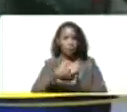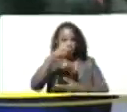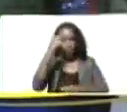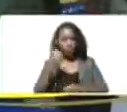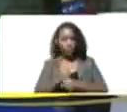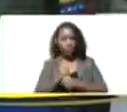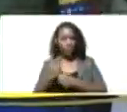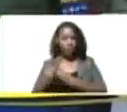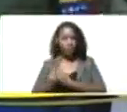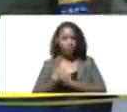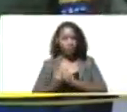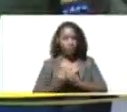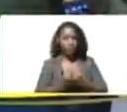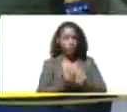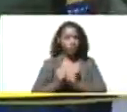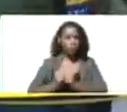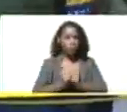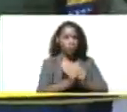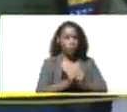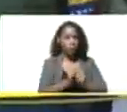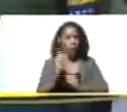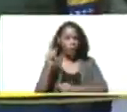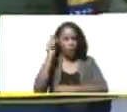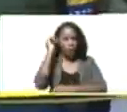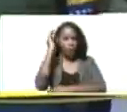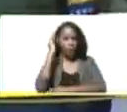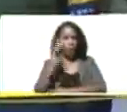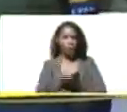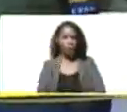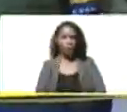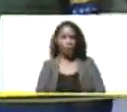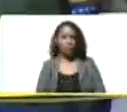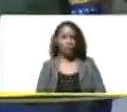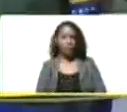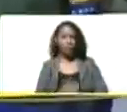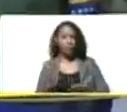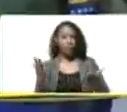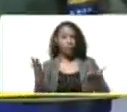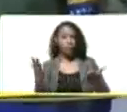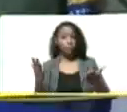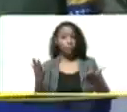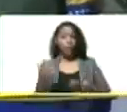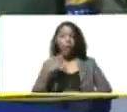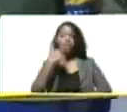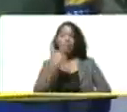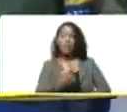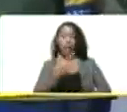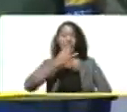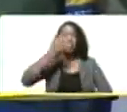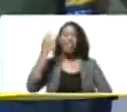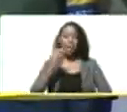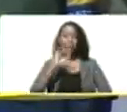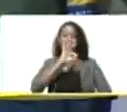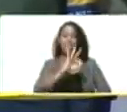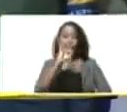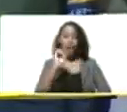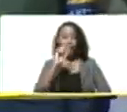nos acompañamos en esa jornada. Y decirles que de verdad 30